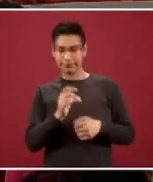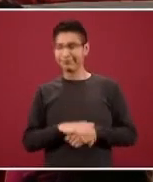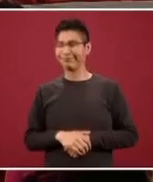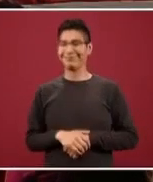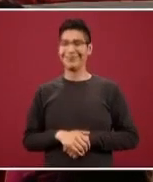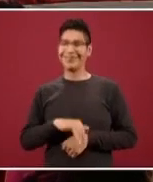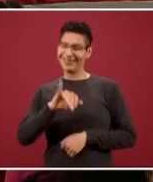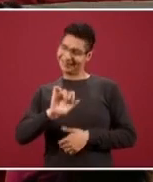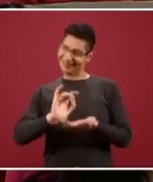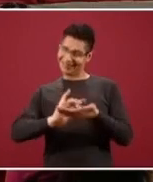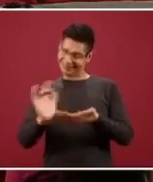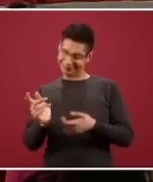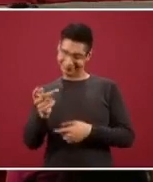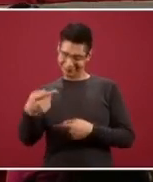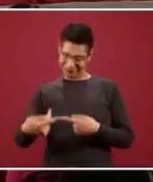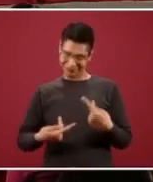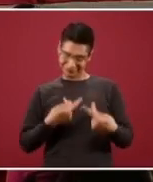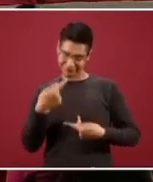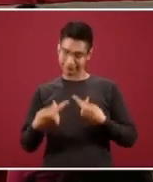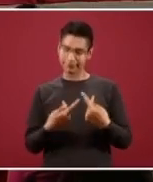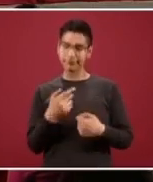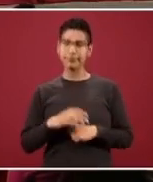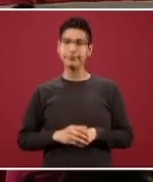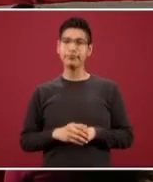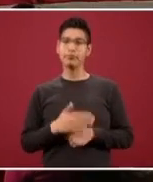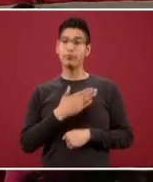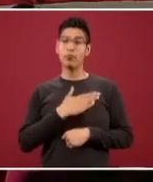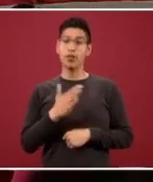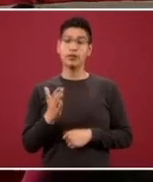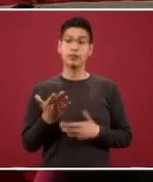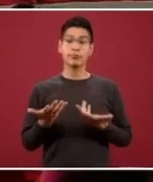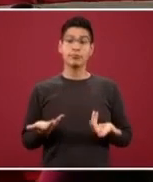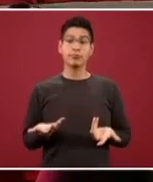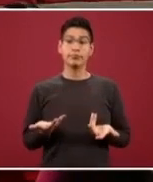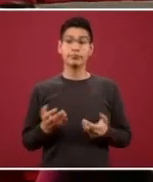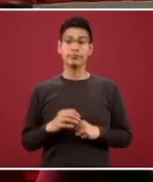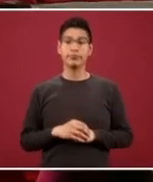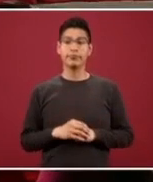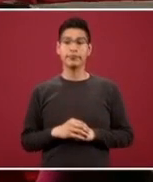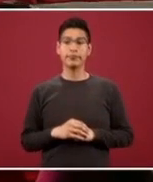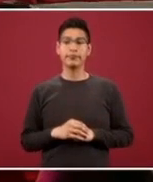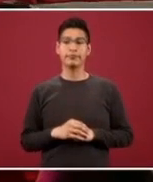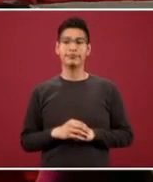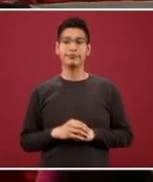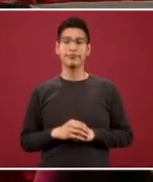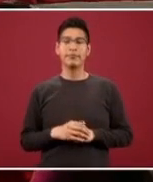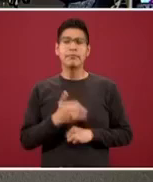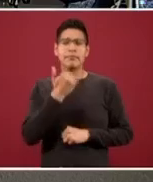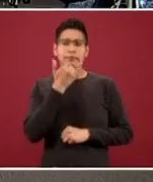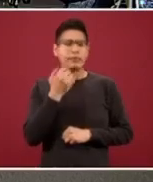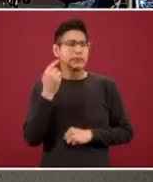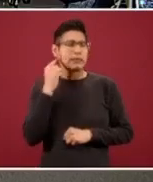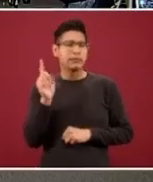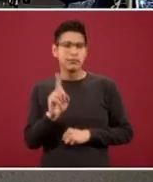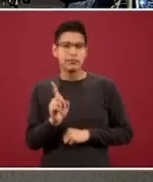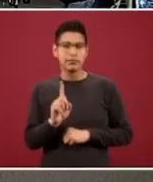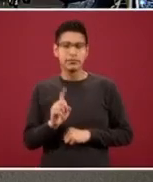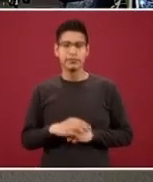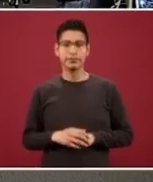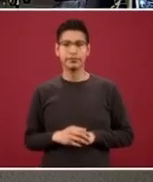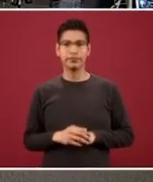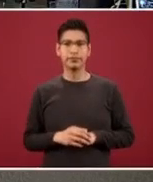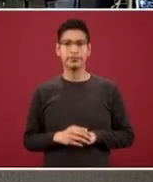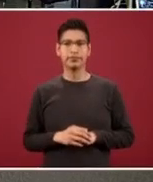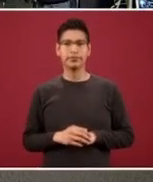gracias por sus preguntas. Bueno, primero que nada, me gusta. importación. ¿Perdón? Lo de la libre importación de